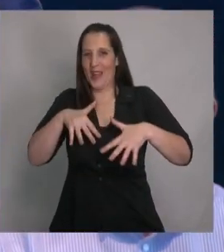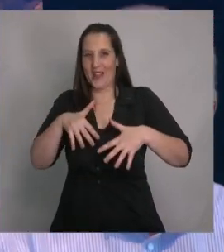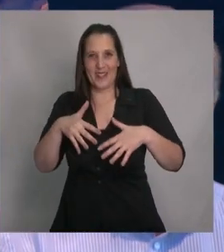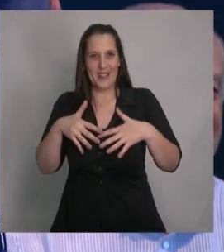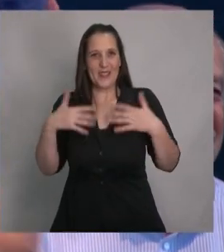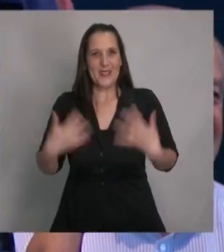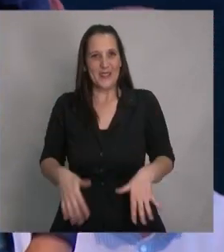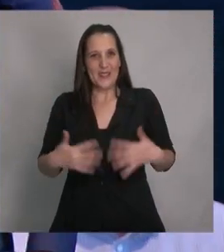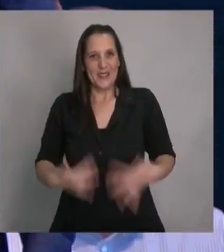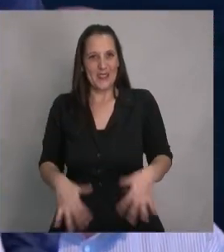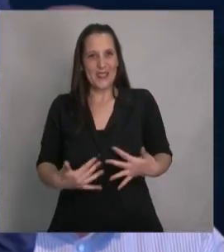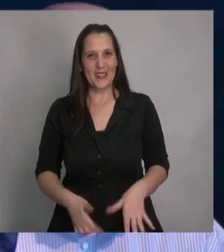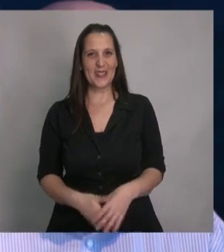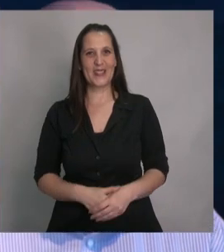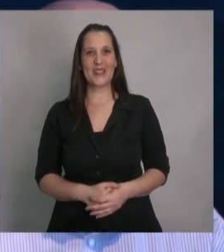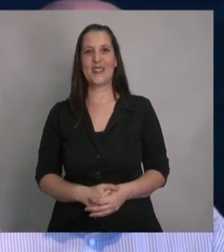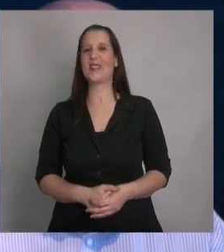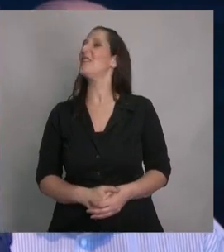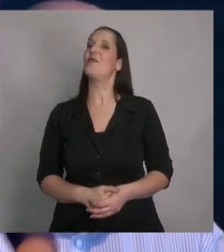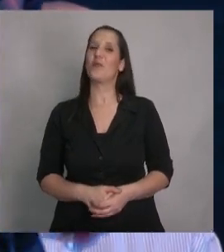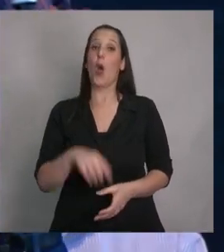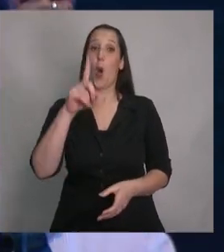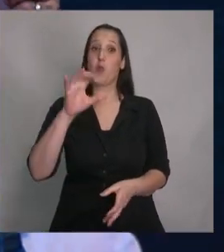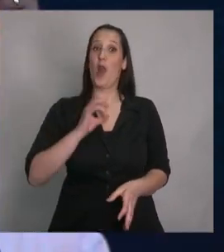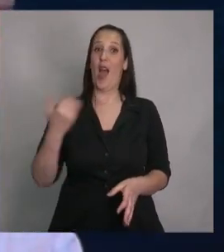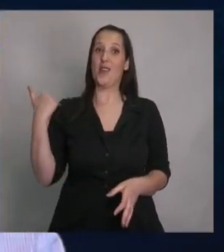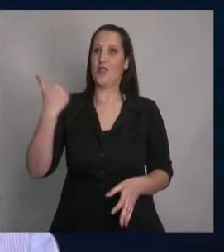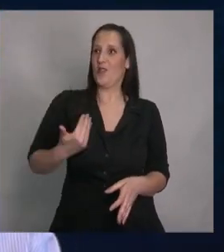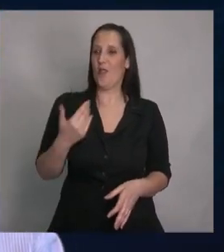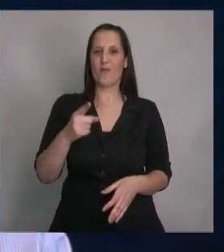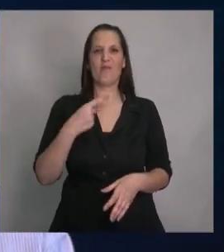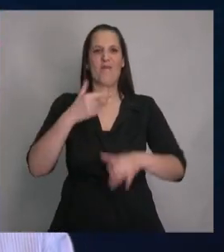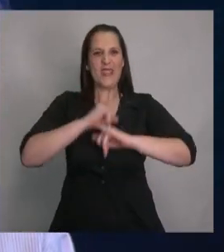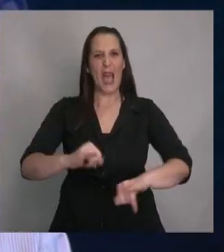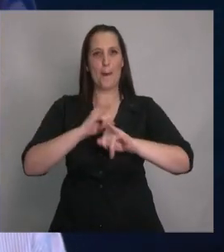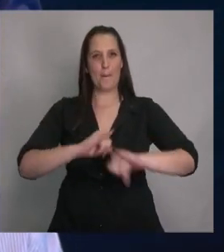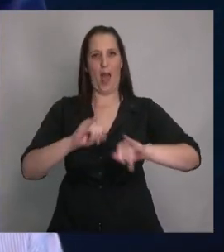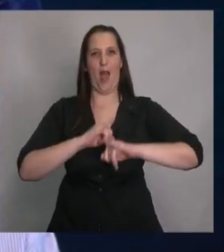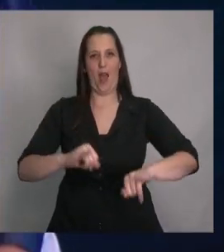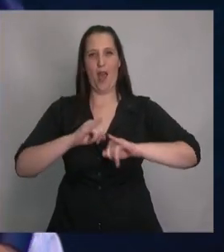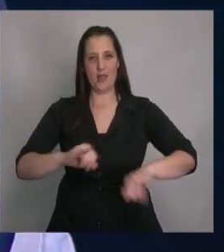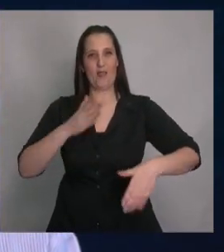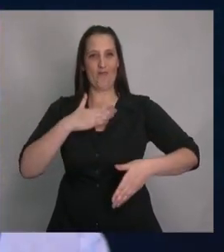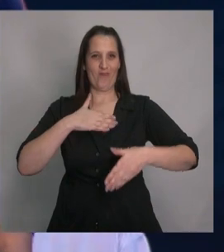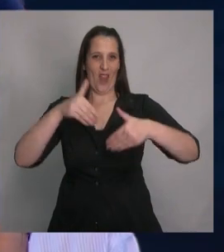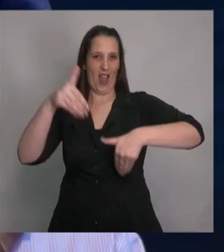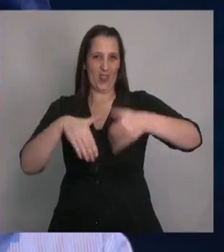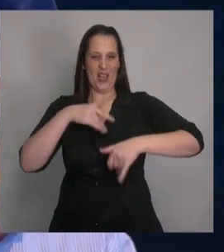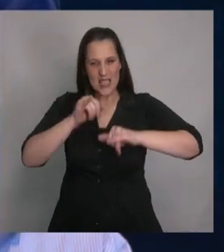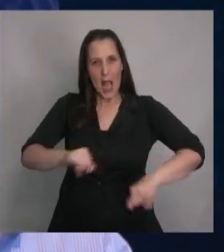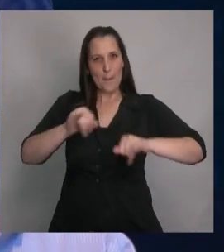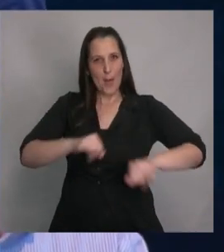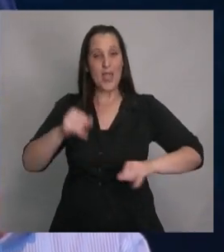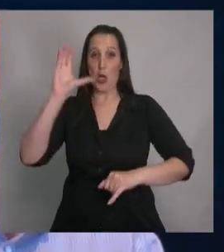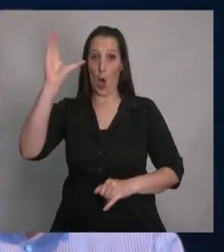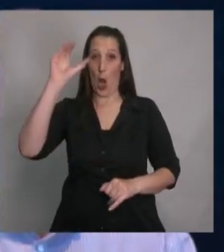de la que venimos desde hace un año en la campaña electoral colombiana, pero